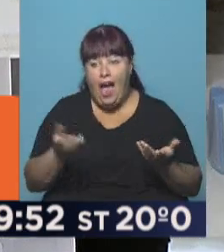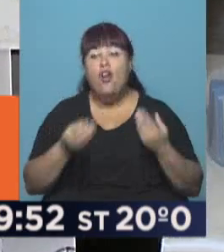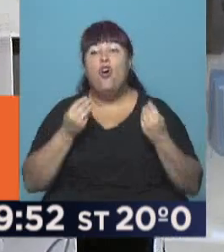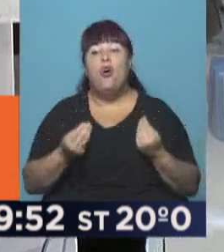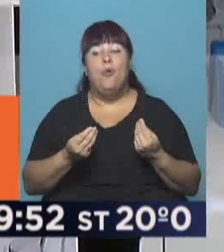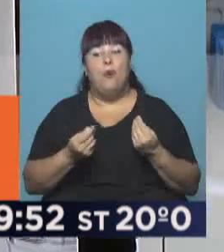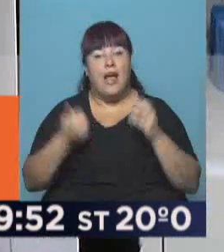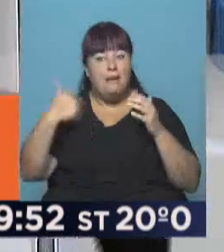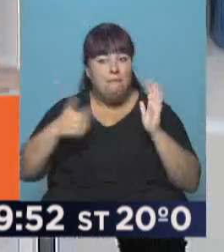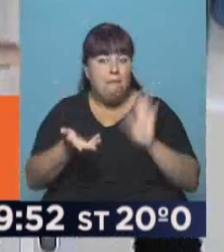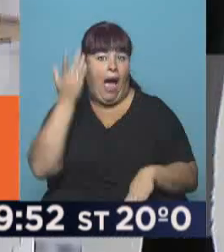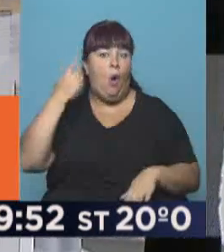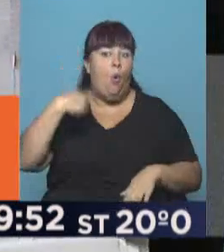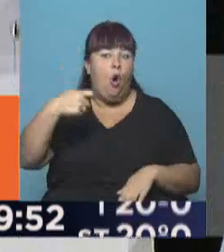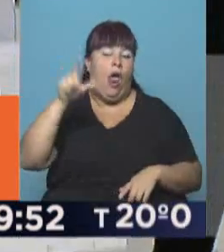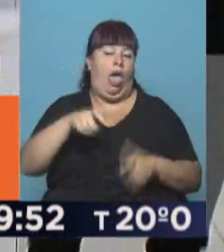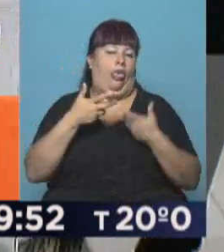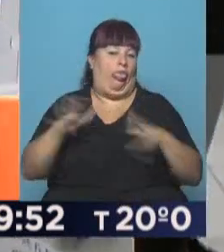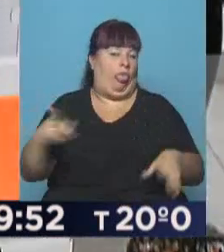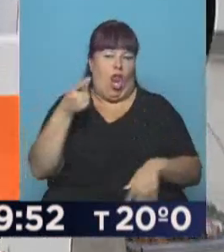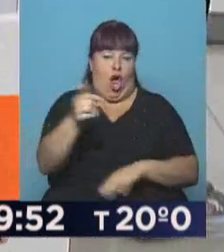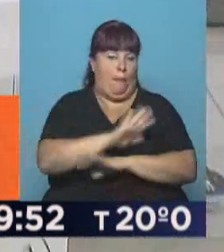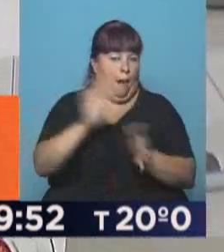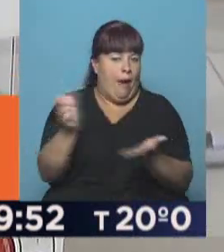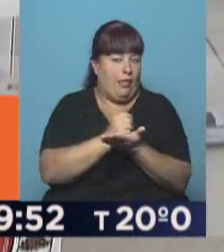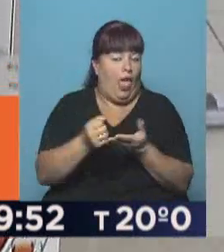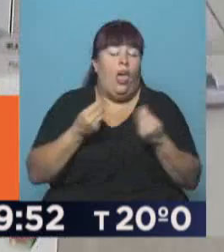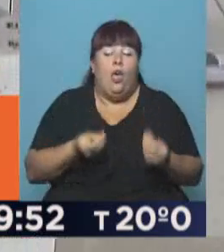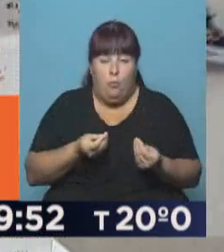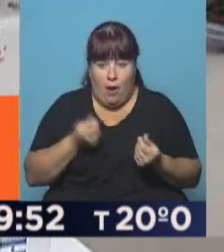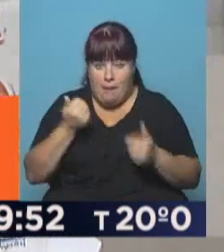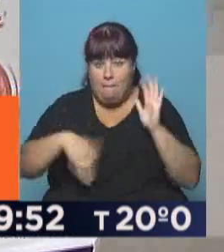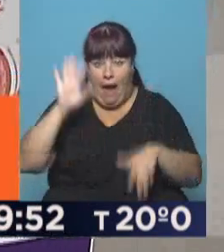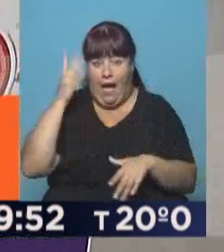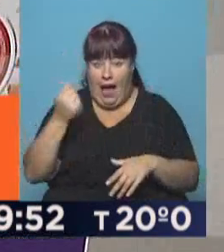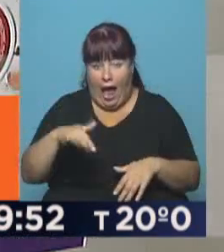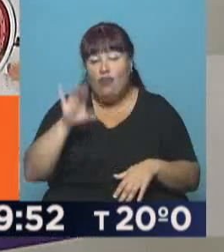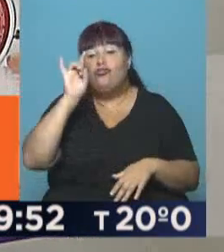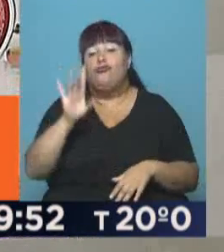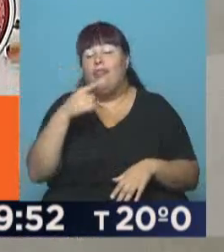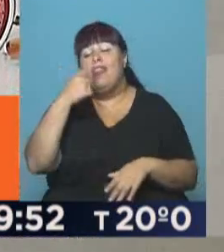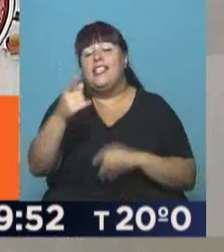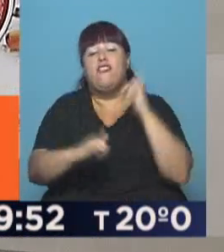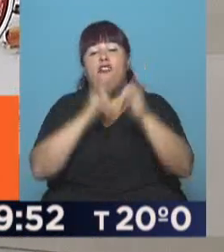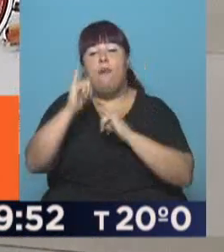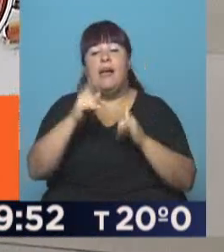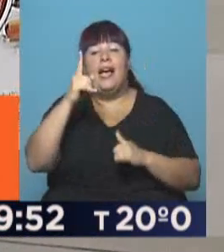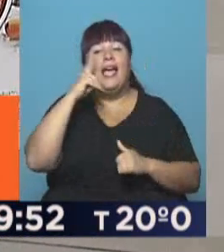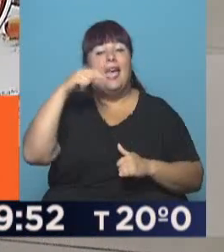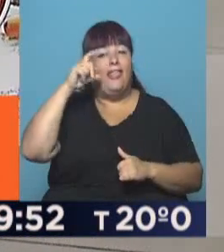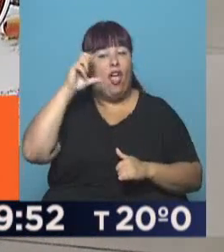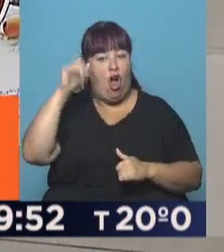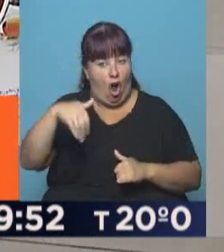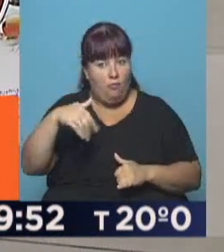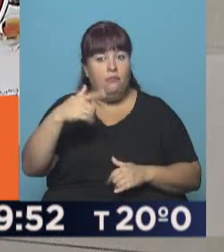como te encarecen tanto la cuota, la gente ha decidido no comprar de esta manera porque se encarece el producto. Eso es lo que revela un informe de Indecom. A